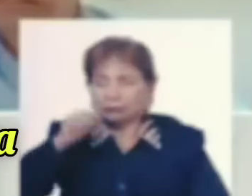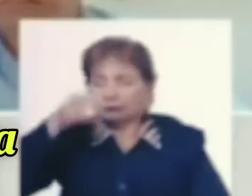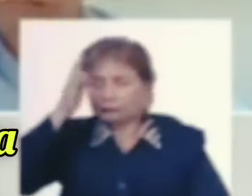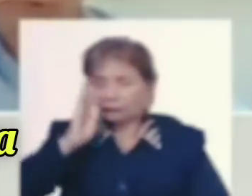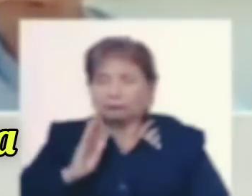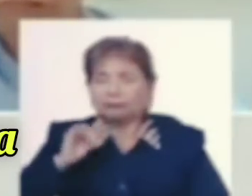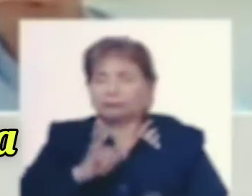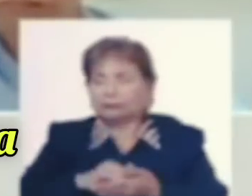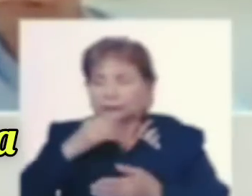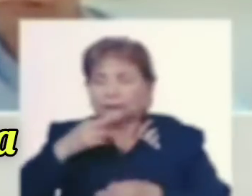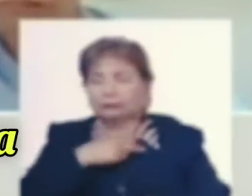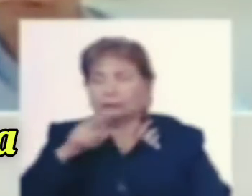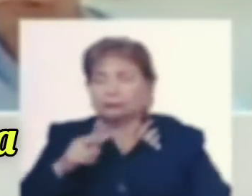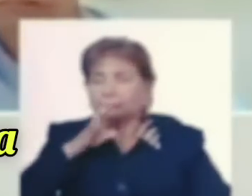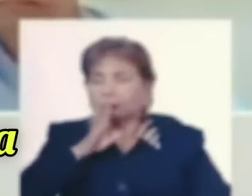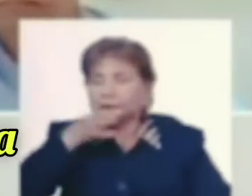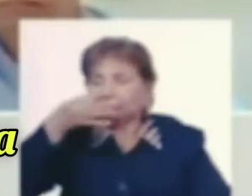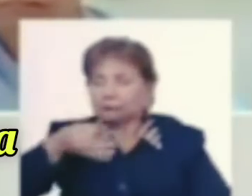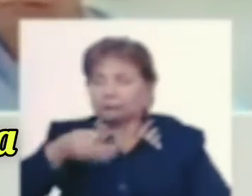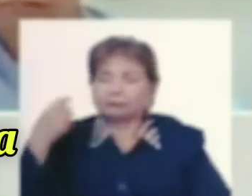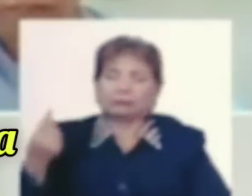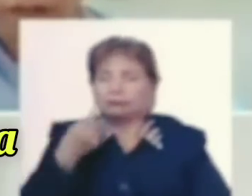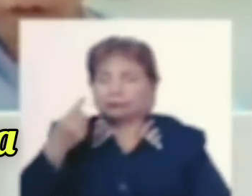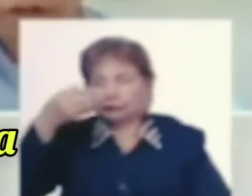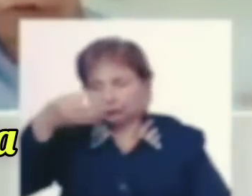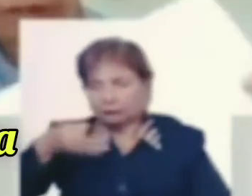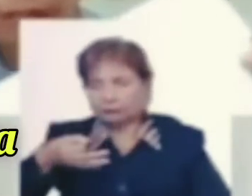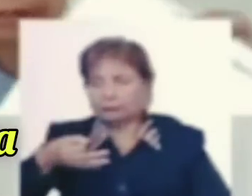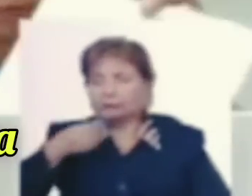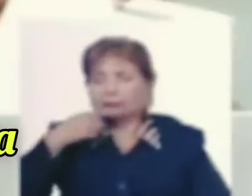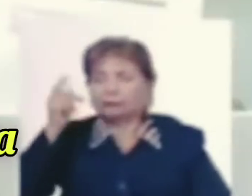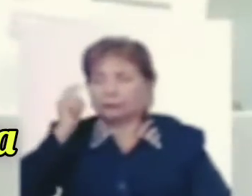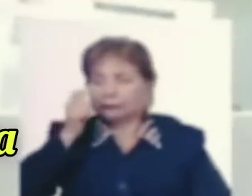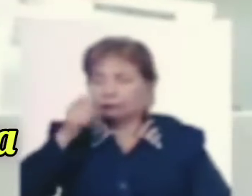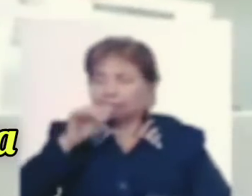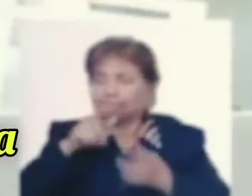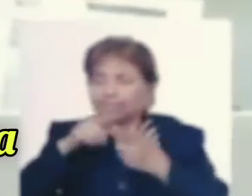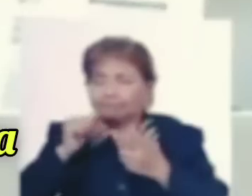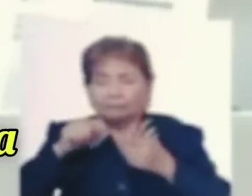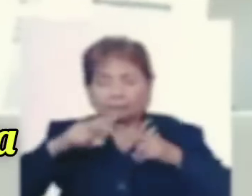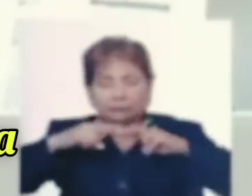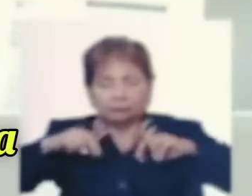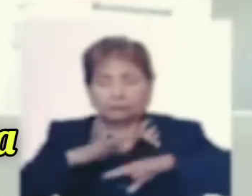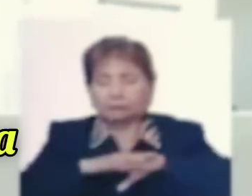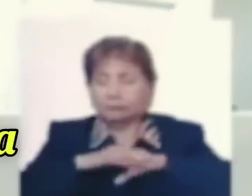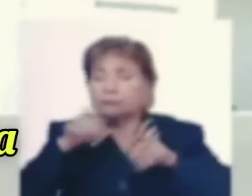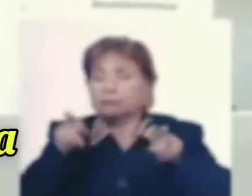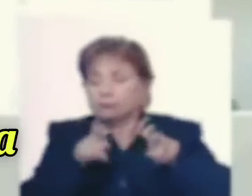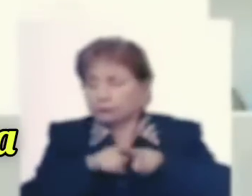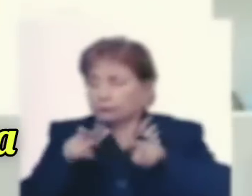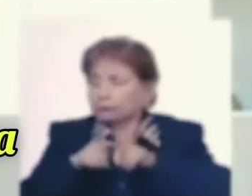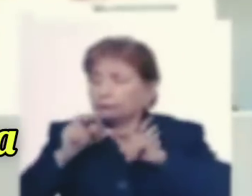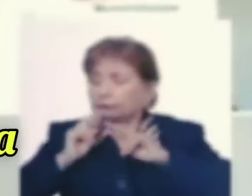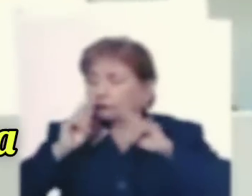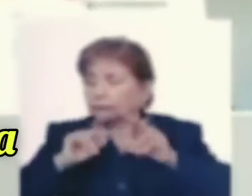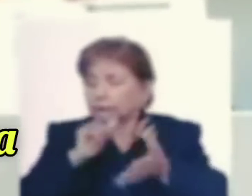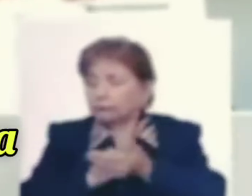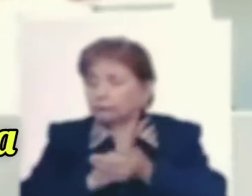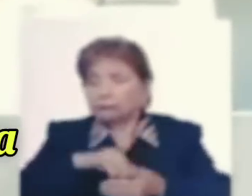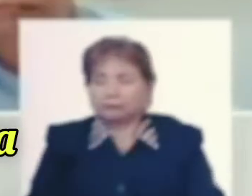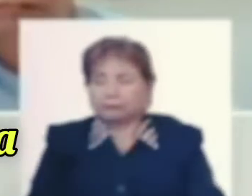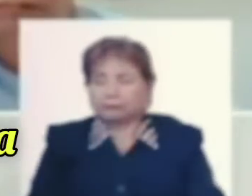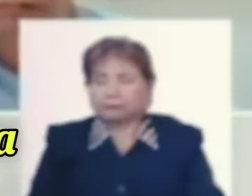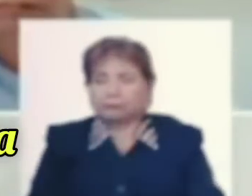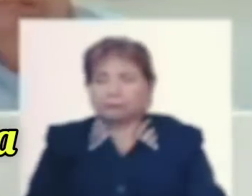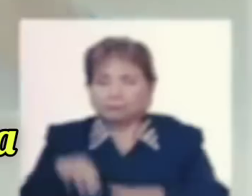juráis por Dios y por los santos evangelios decir la verdad, solamente la verdad, al declarar como testigo ante esta comisión investigadora y de igual manera responder las preguntas que le sean